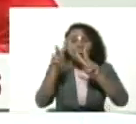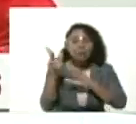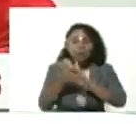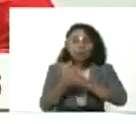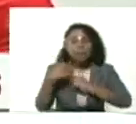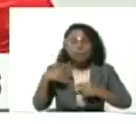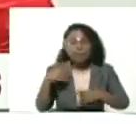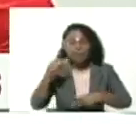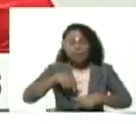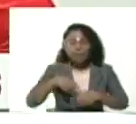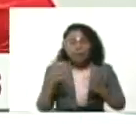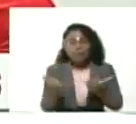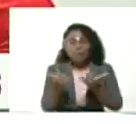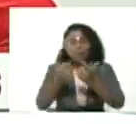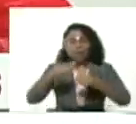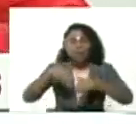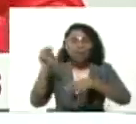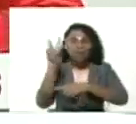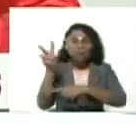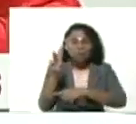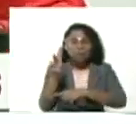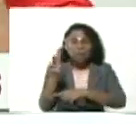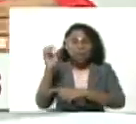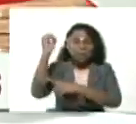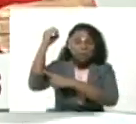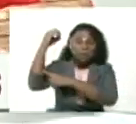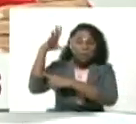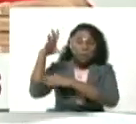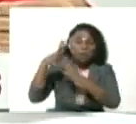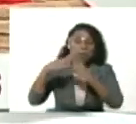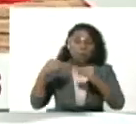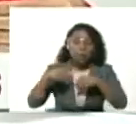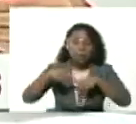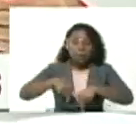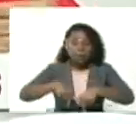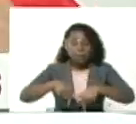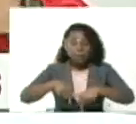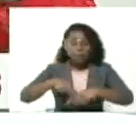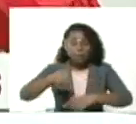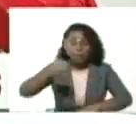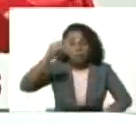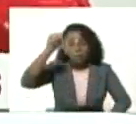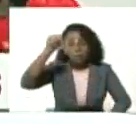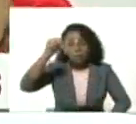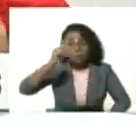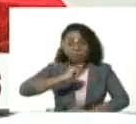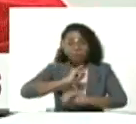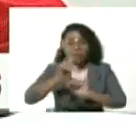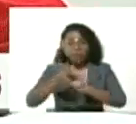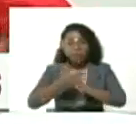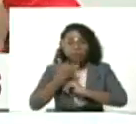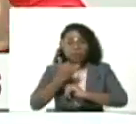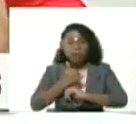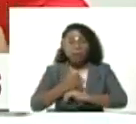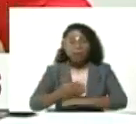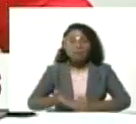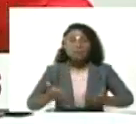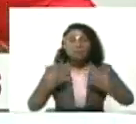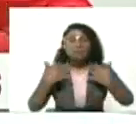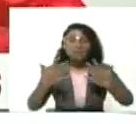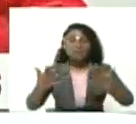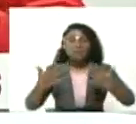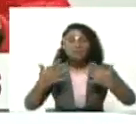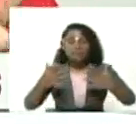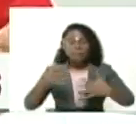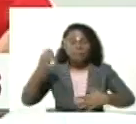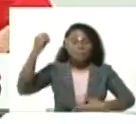calentamiento en Venezuela, la declinación solar está en todas las ciudades al norte, al tener mayor temperatura, mayor